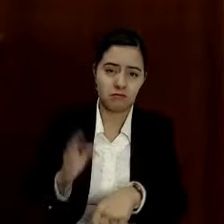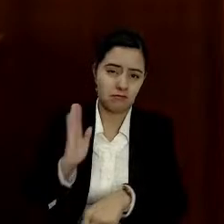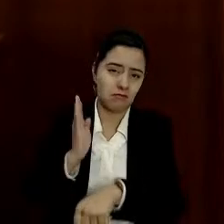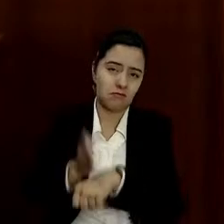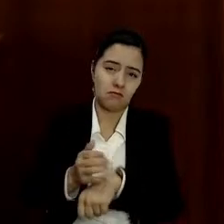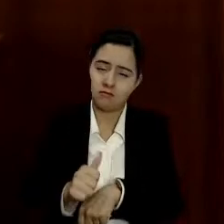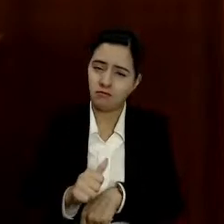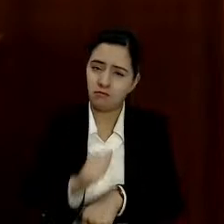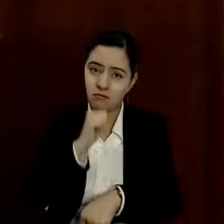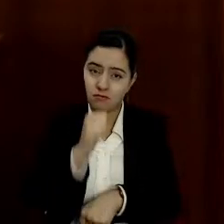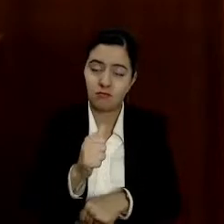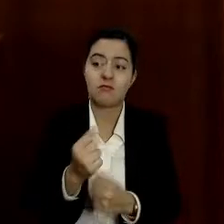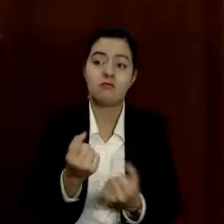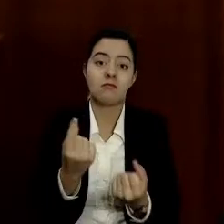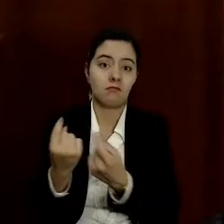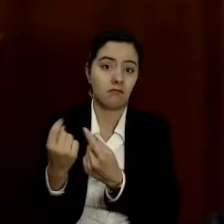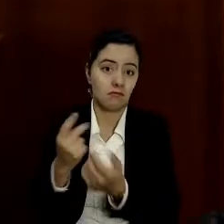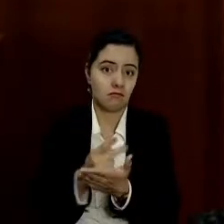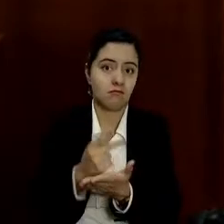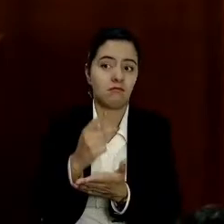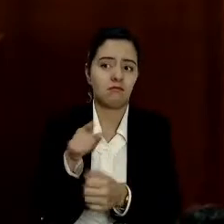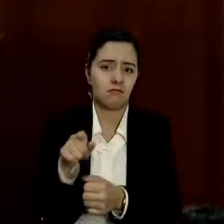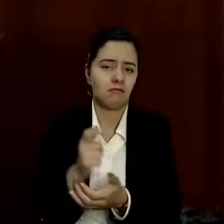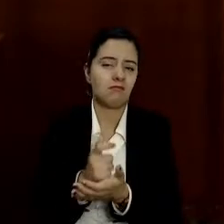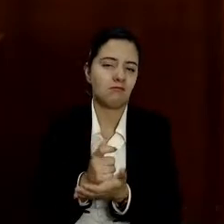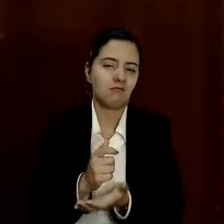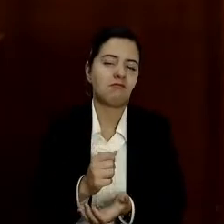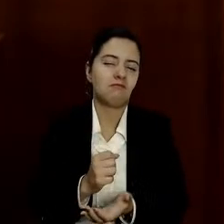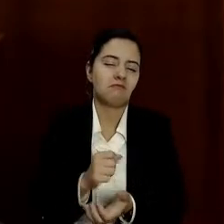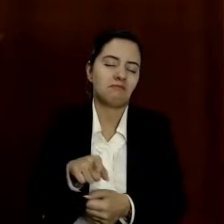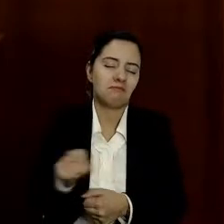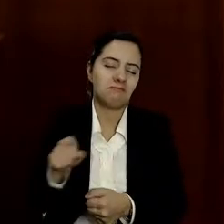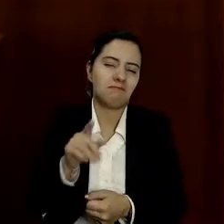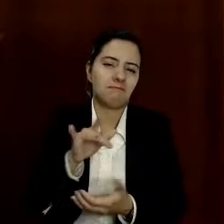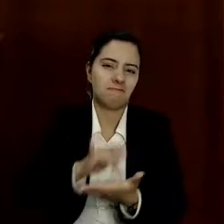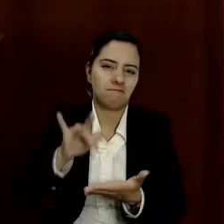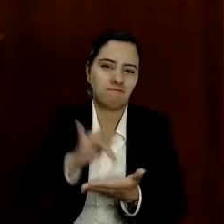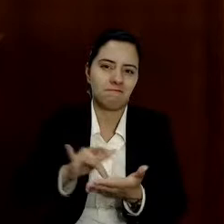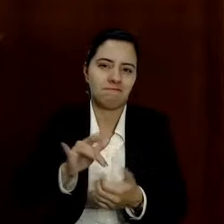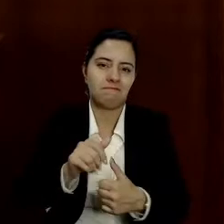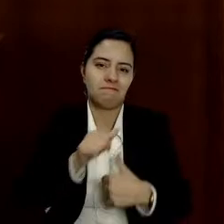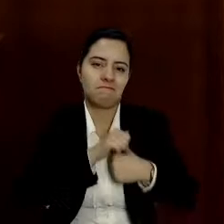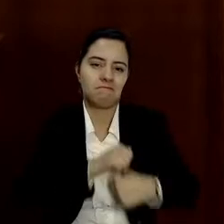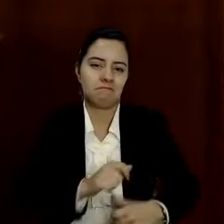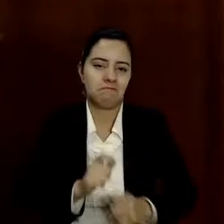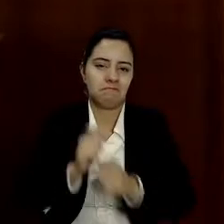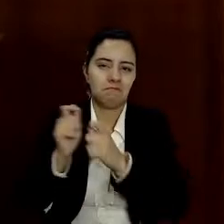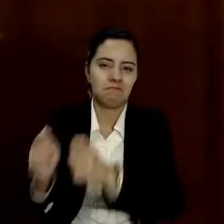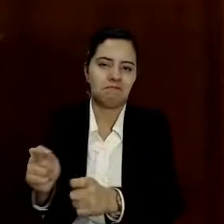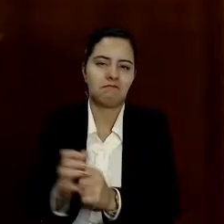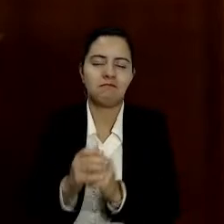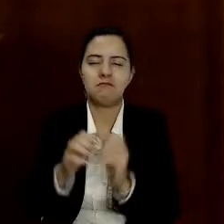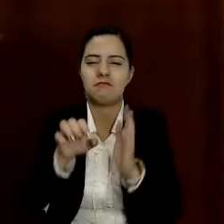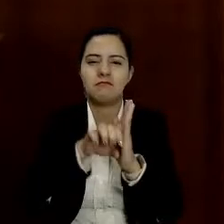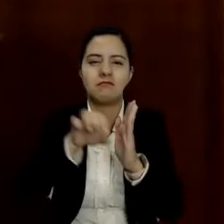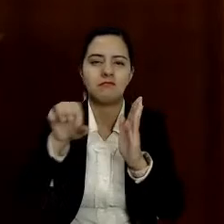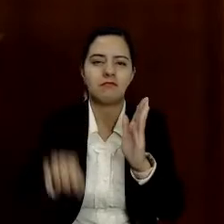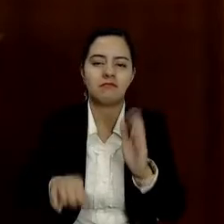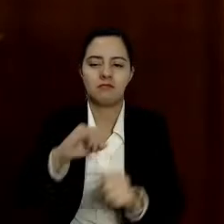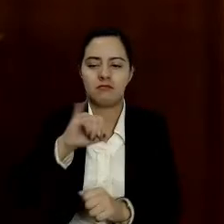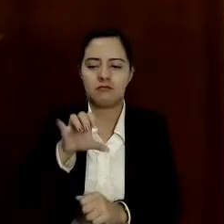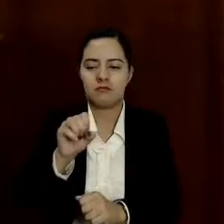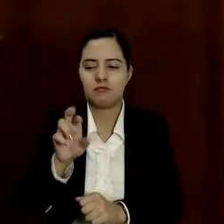fueron premiados con altos cargos en las estructuras de gobierno. El caso más patético es el de propio Jorge